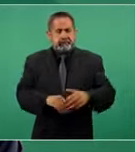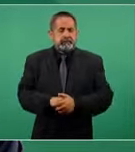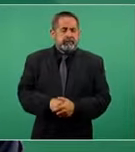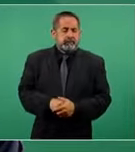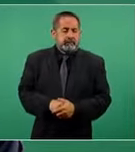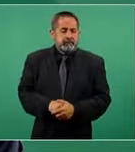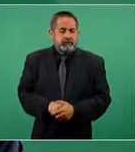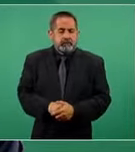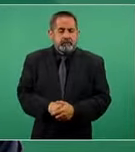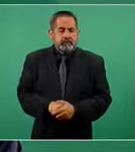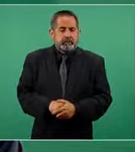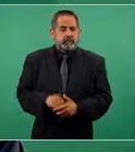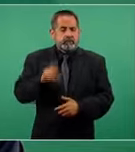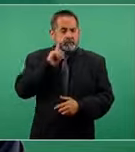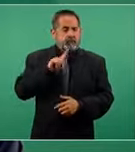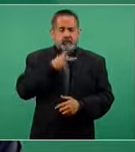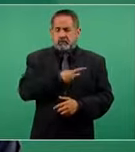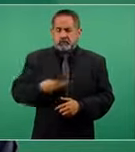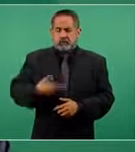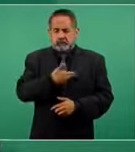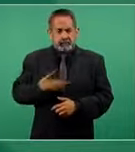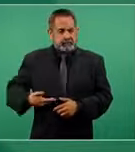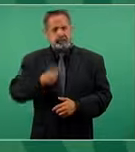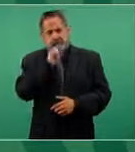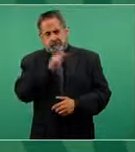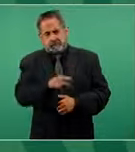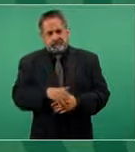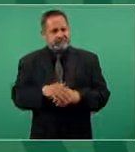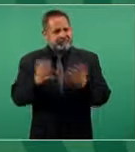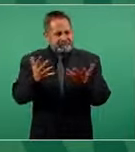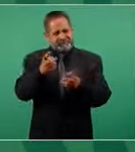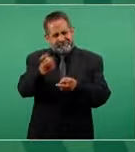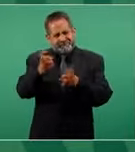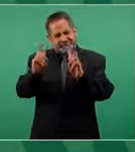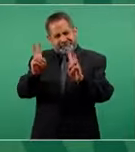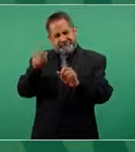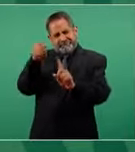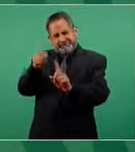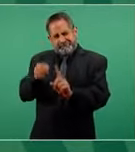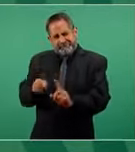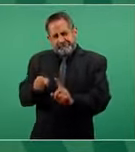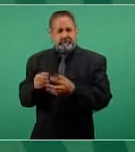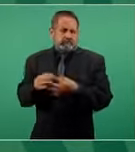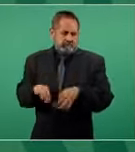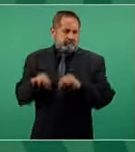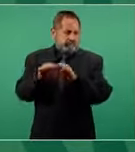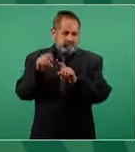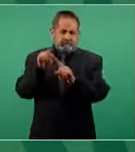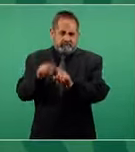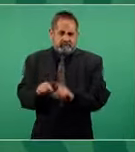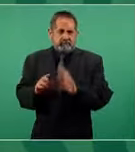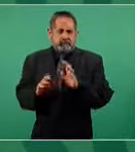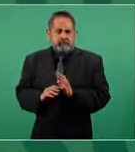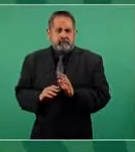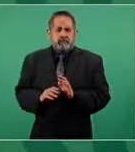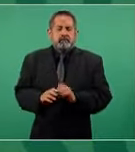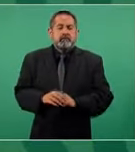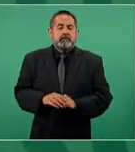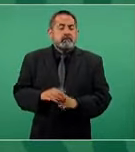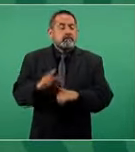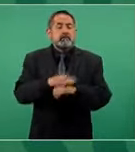la vicepresidenta también. Entonces, ese es el tema básico, ¿no? Que es muy importante, mucho, muy importante,